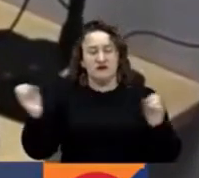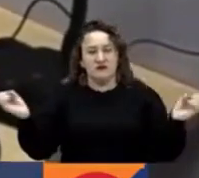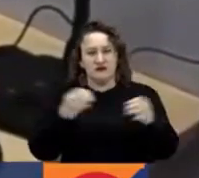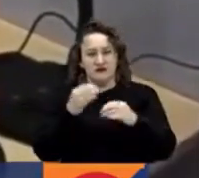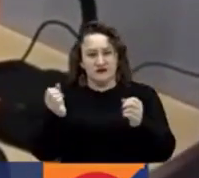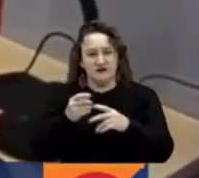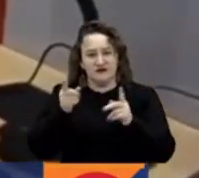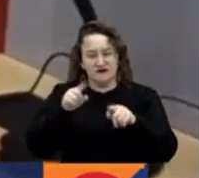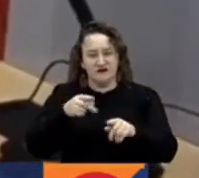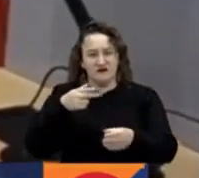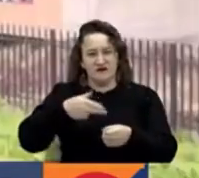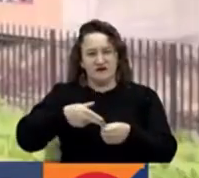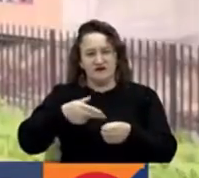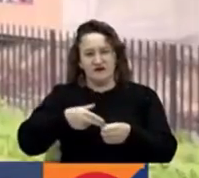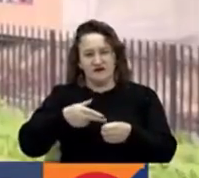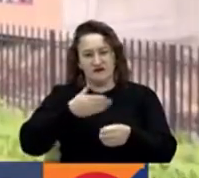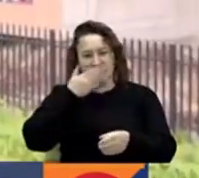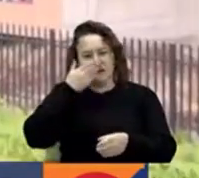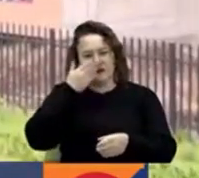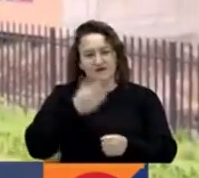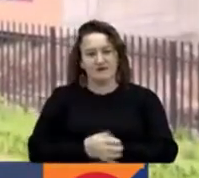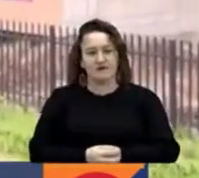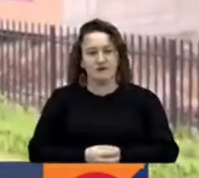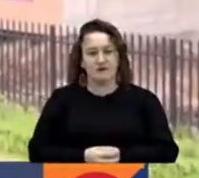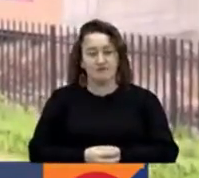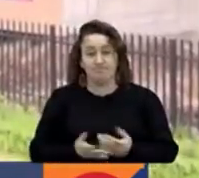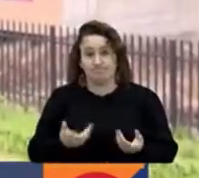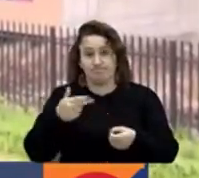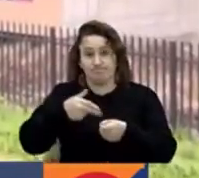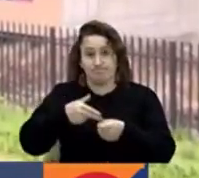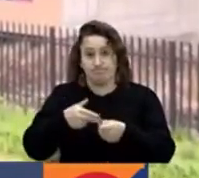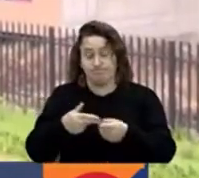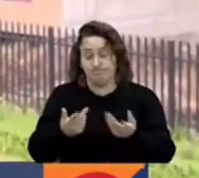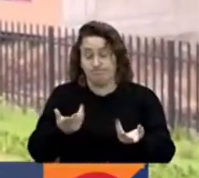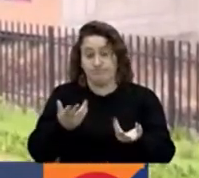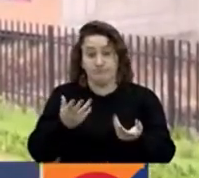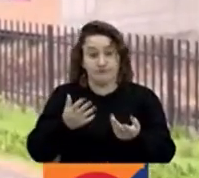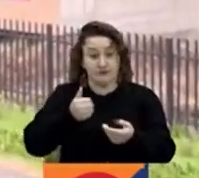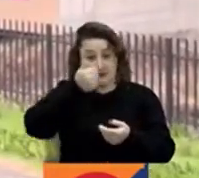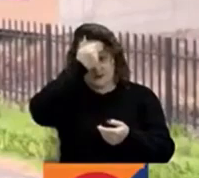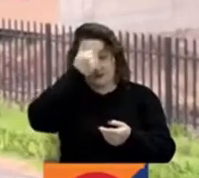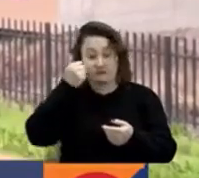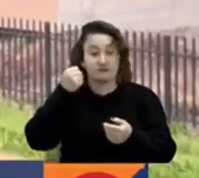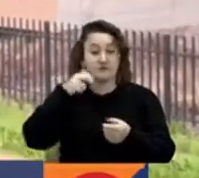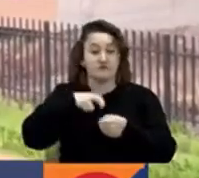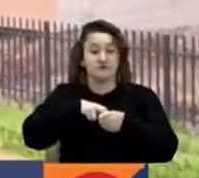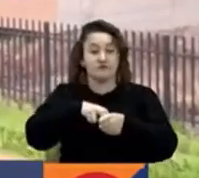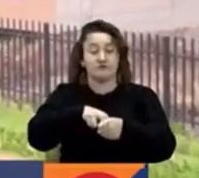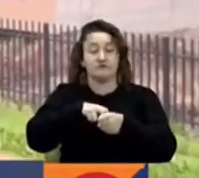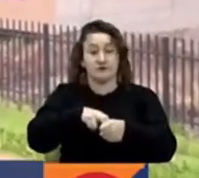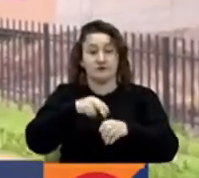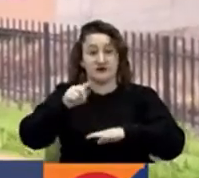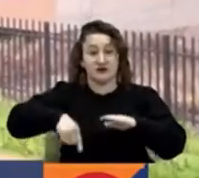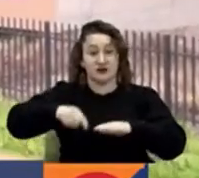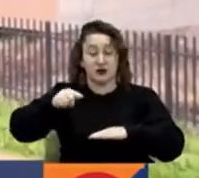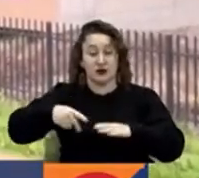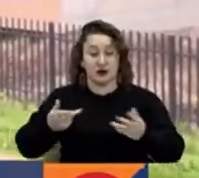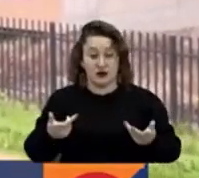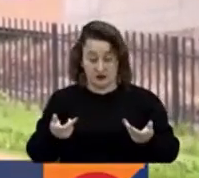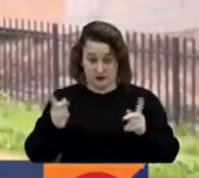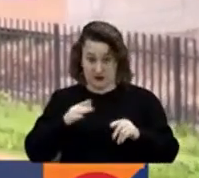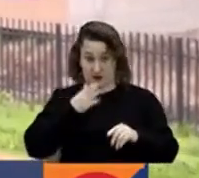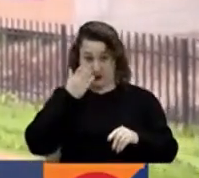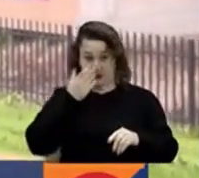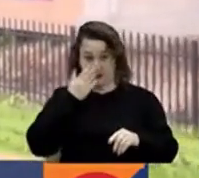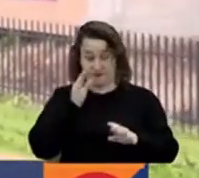combustible y también por el gas. Combustible porque es fundamental para el transporte escolar y el tema del gas que